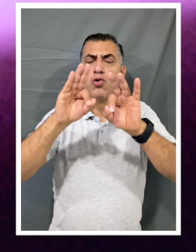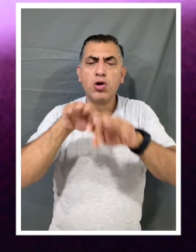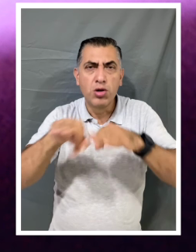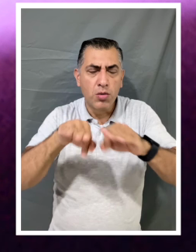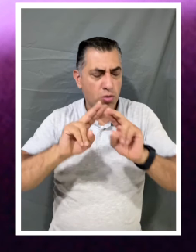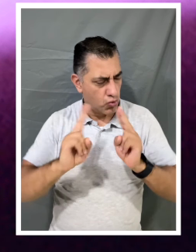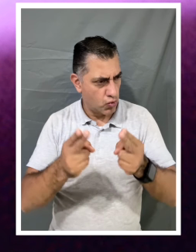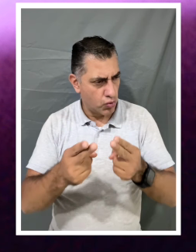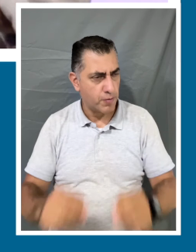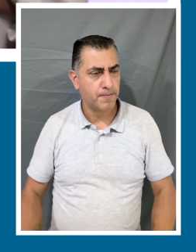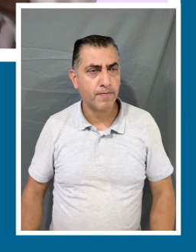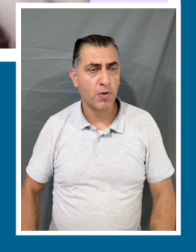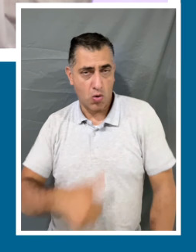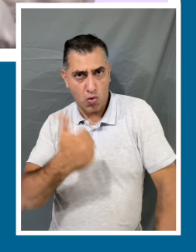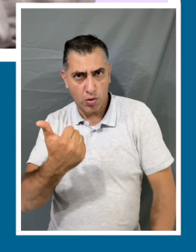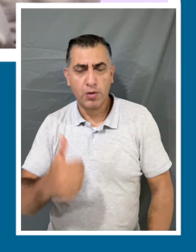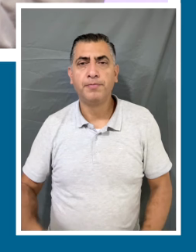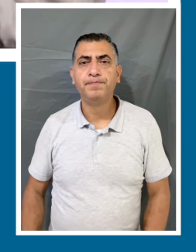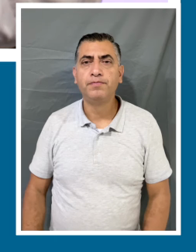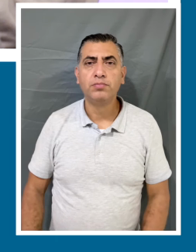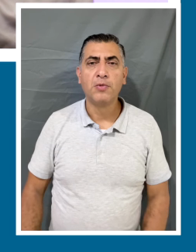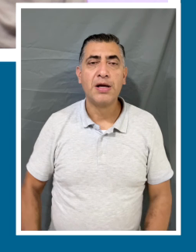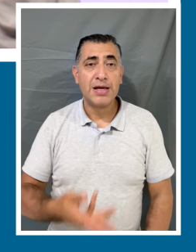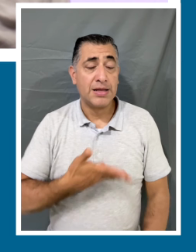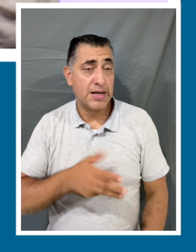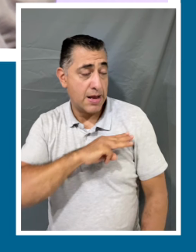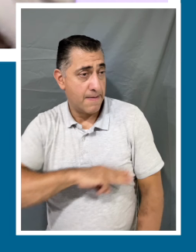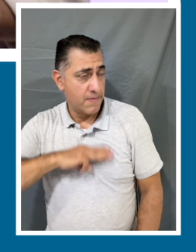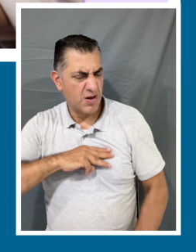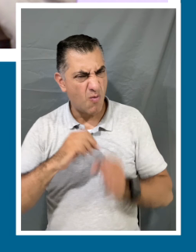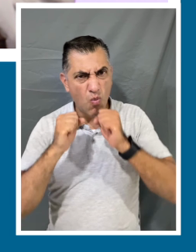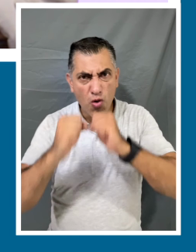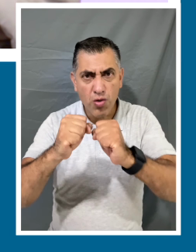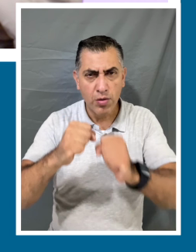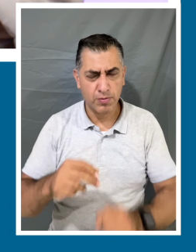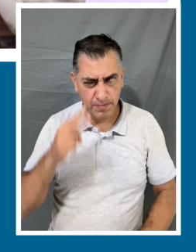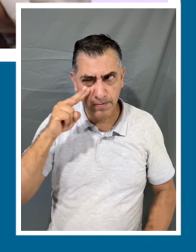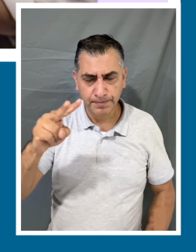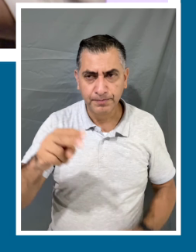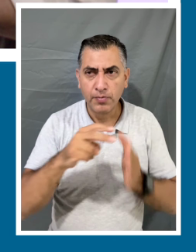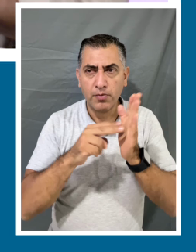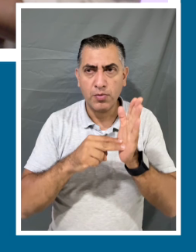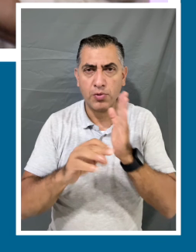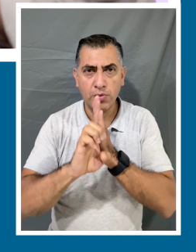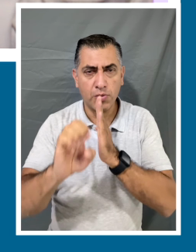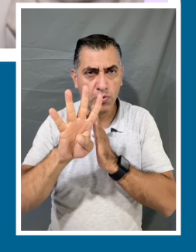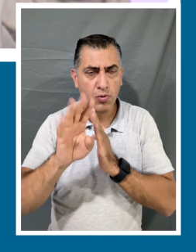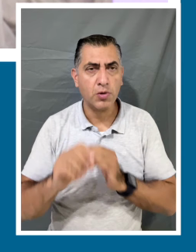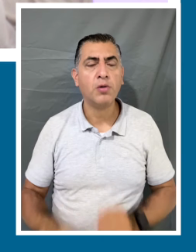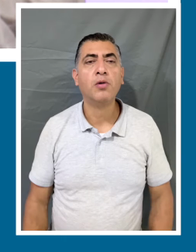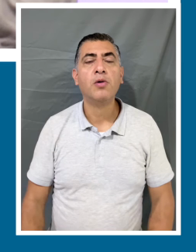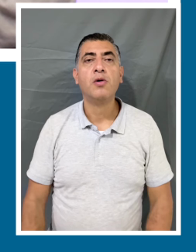trabajemos en Unidad otra característica de una gran gran iglesia es que tiene un ministerio poderoso Fíjate lo que dice el versículo en Efesios 4 del